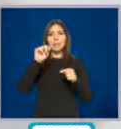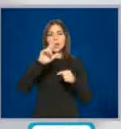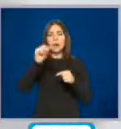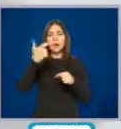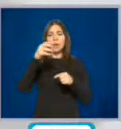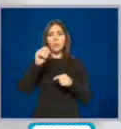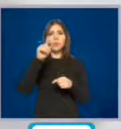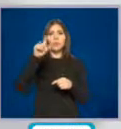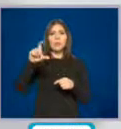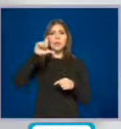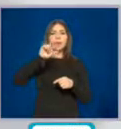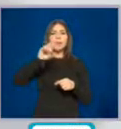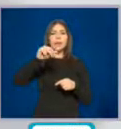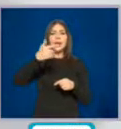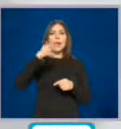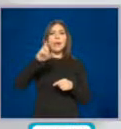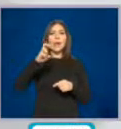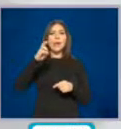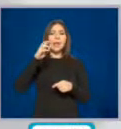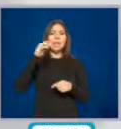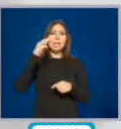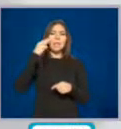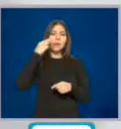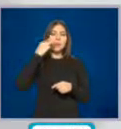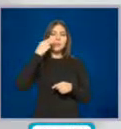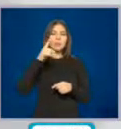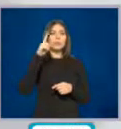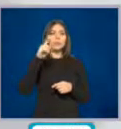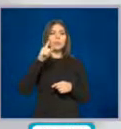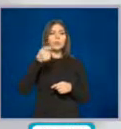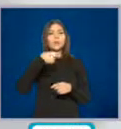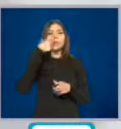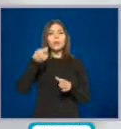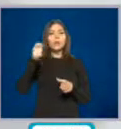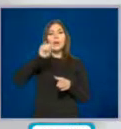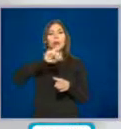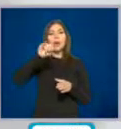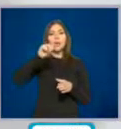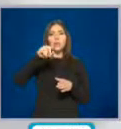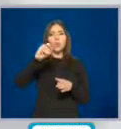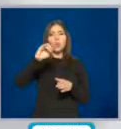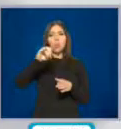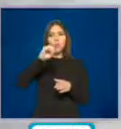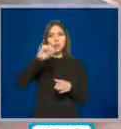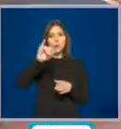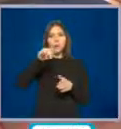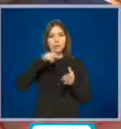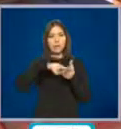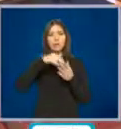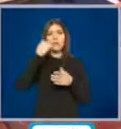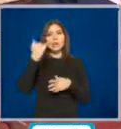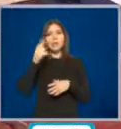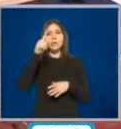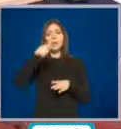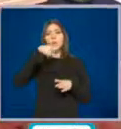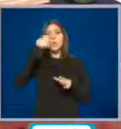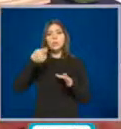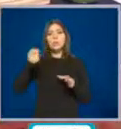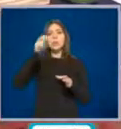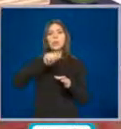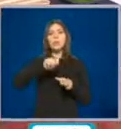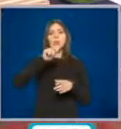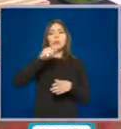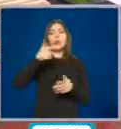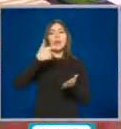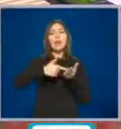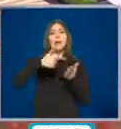una cucharada de ajonjolí negro, y una cucharada de aceite de oliva y tantán. y eso es todo. Chancachuchan. Muy Muy bien.